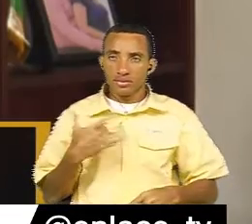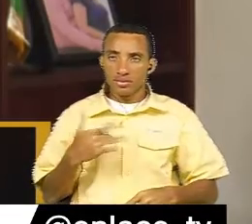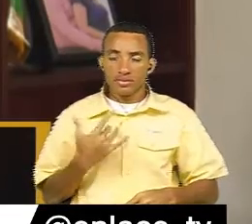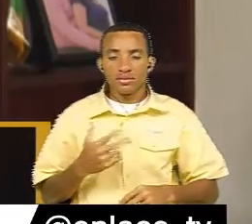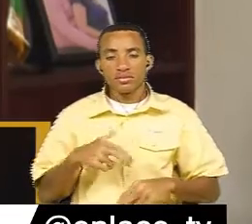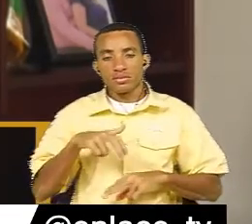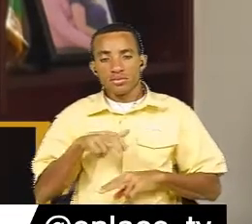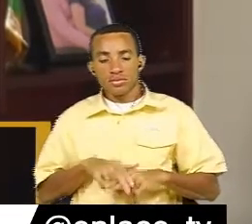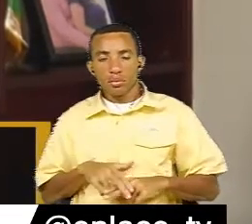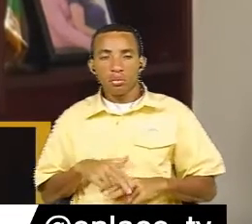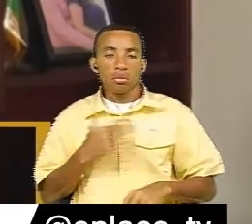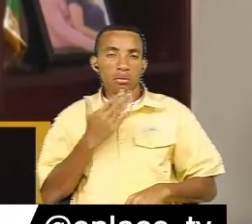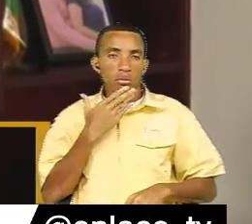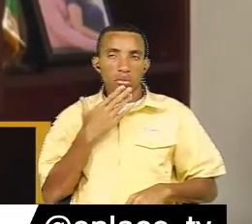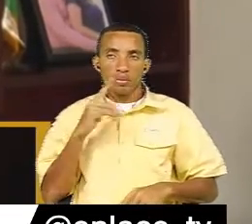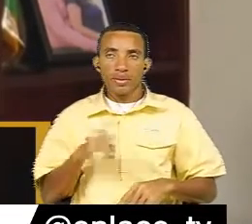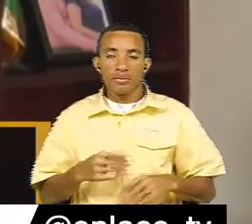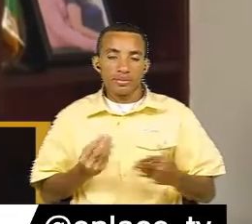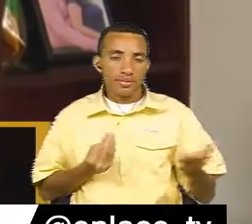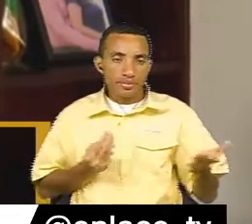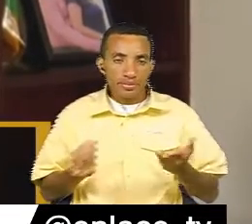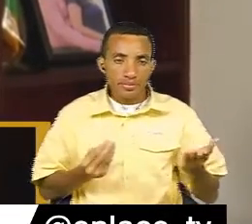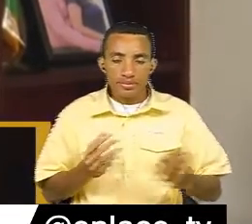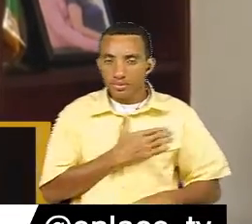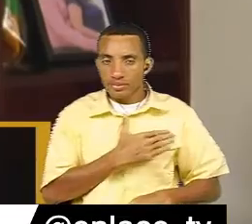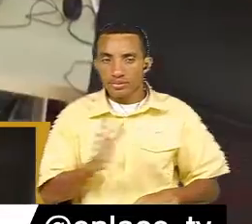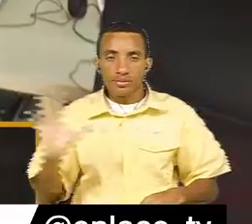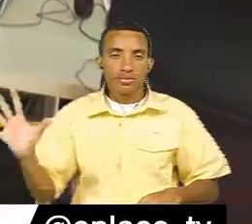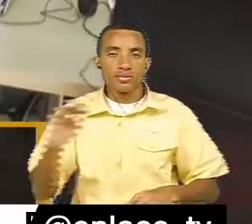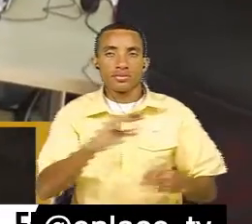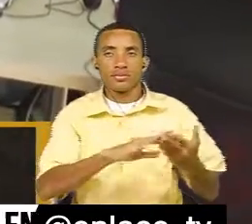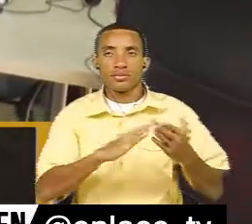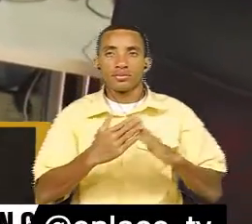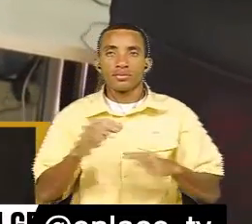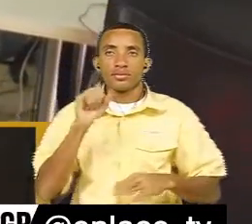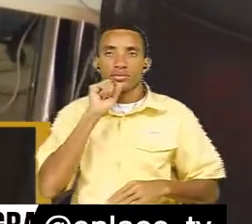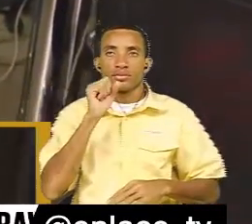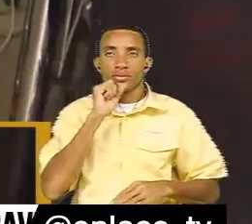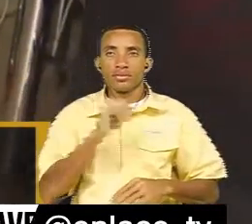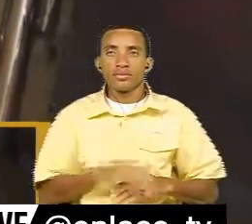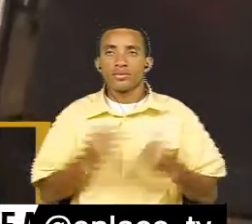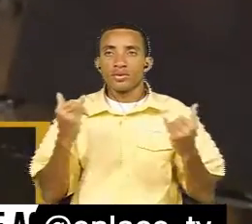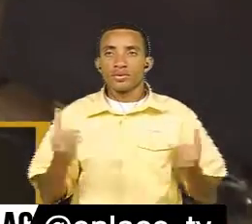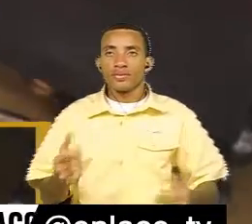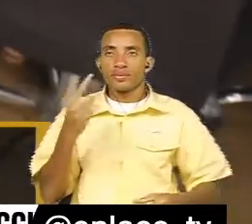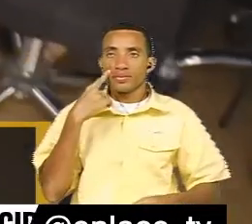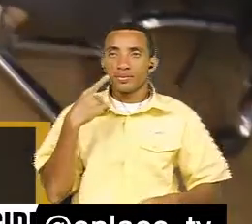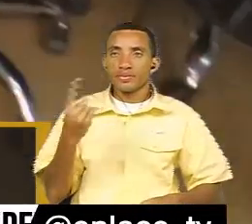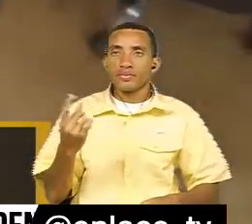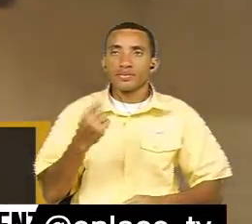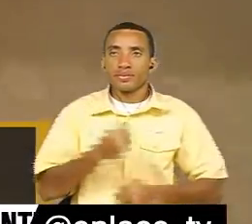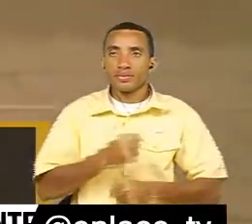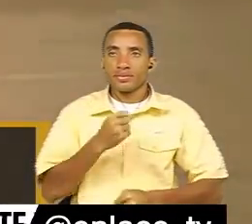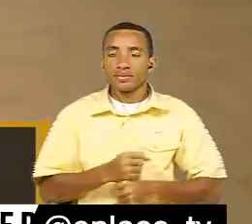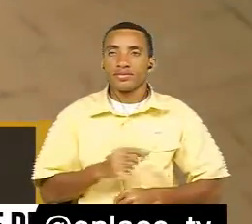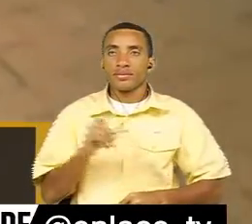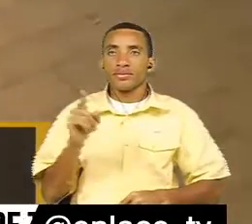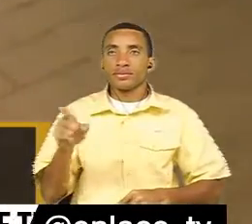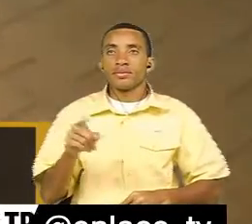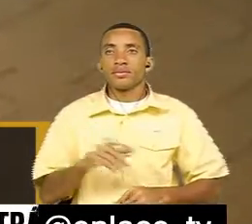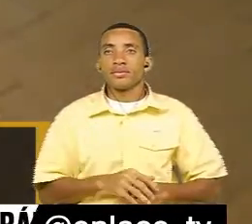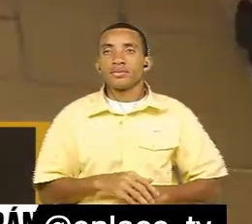cómodas y eso refleja en el servicio para toda la comunidad de Barranca Bermeja. Así Luciano y las trabajadoras de la Alcaldía Municipal,